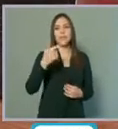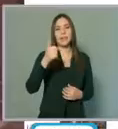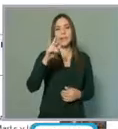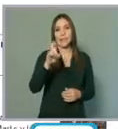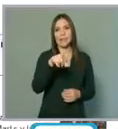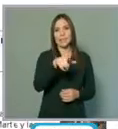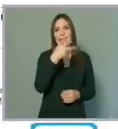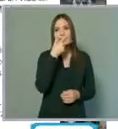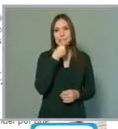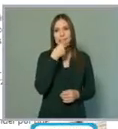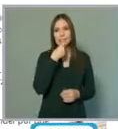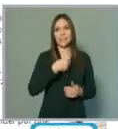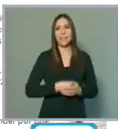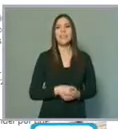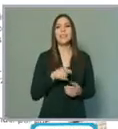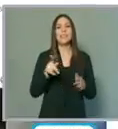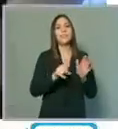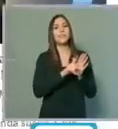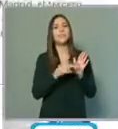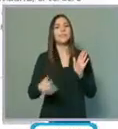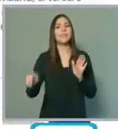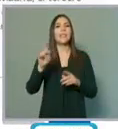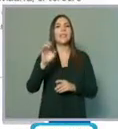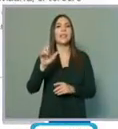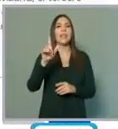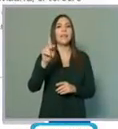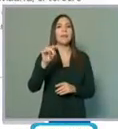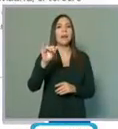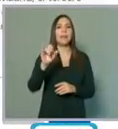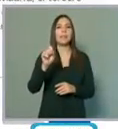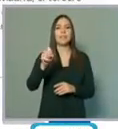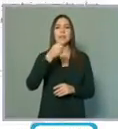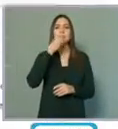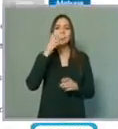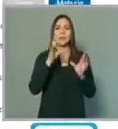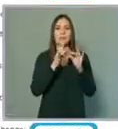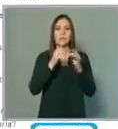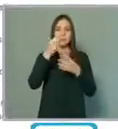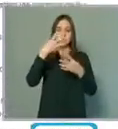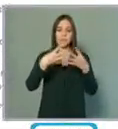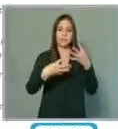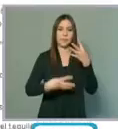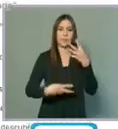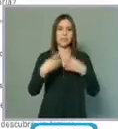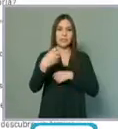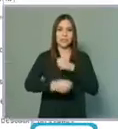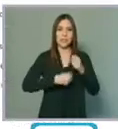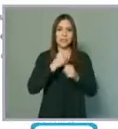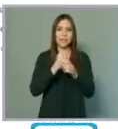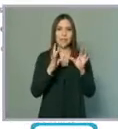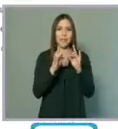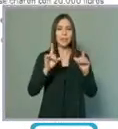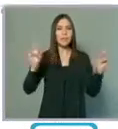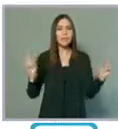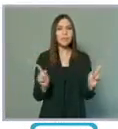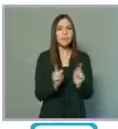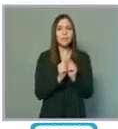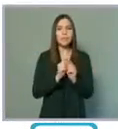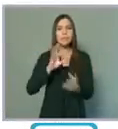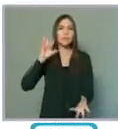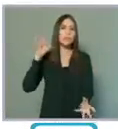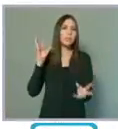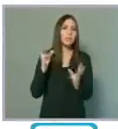Vamos. a través del diario El País, en un artículo estupendo que este año ha sintetizado justo una cantidad